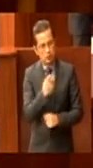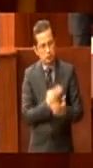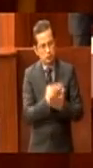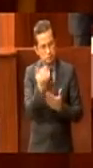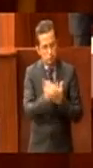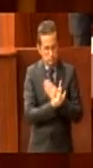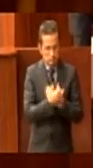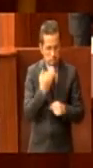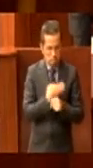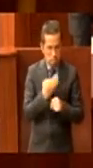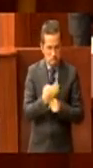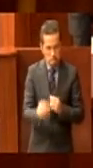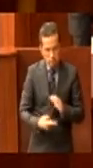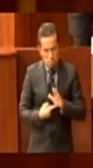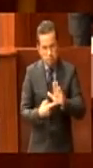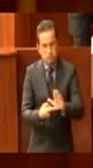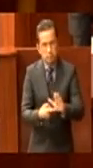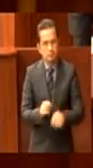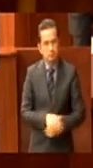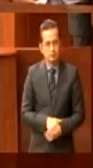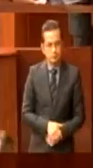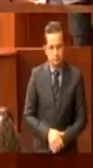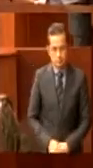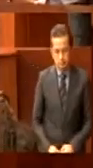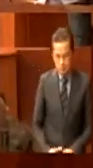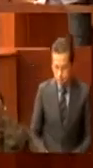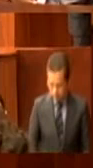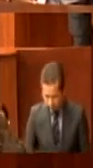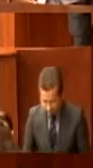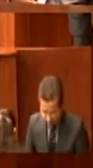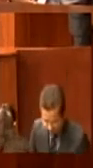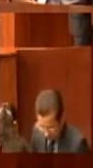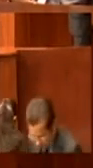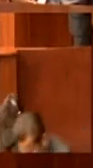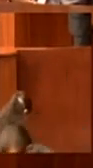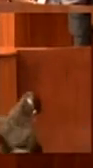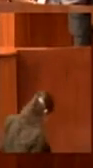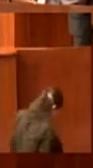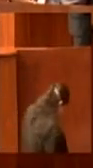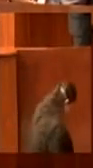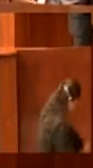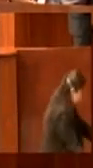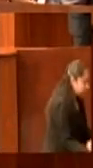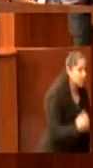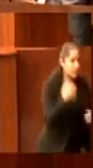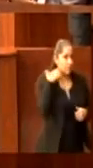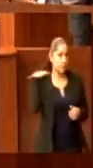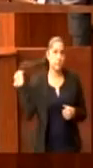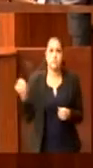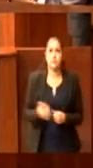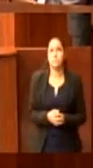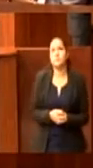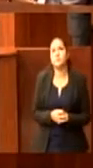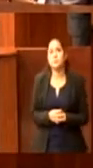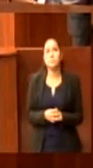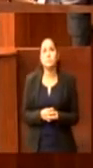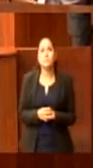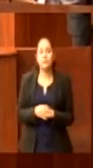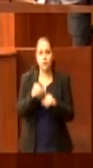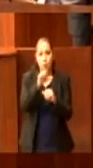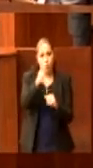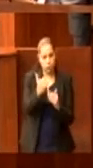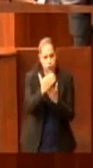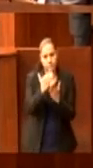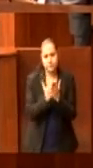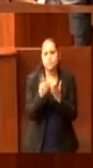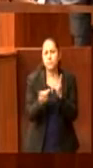que se nos propone muchas gracias magistrada gracias magistrada y finalmente preguntaría sobre el asunto